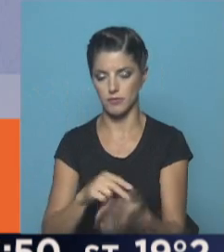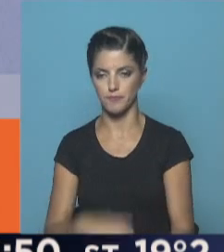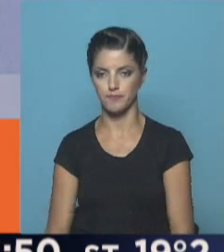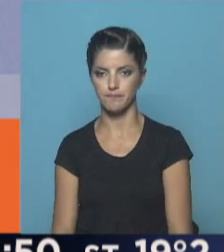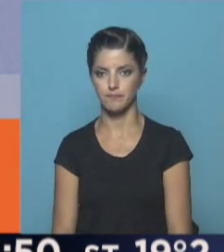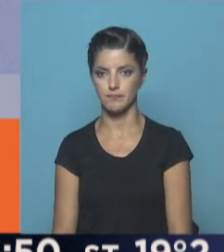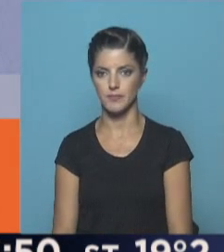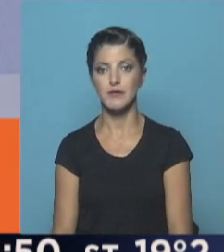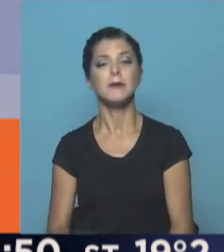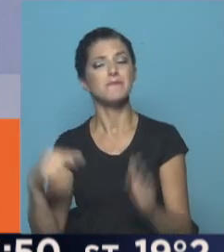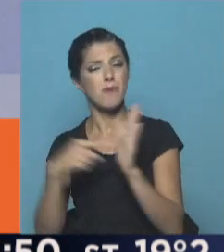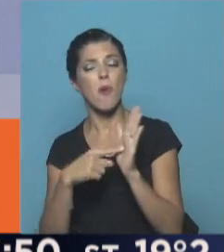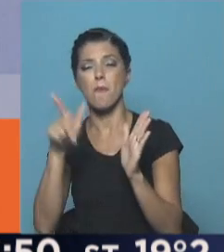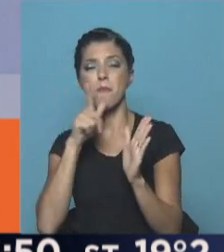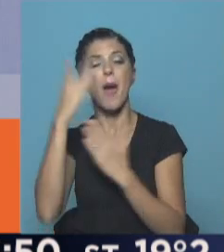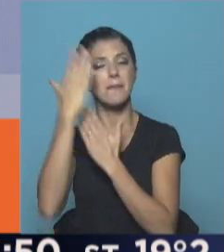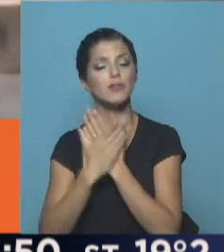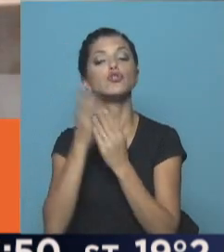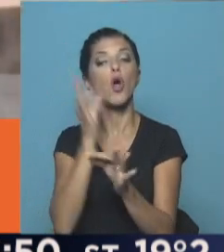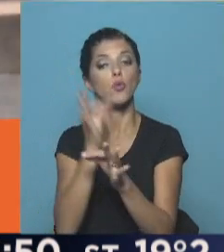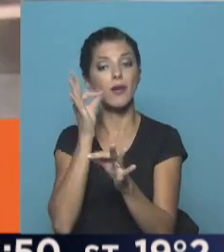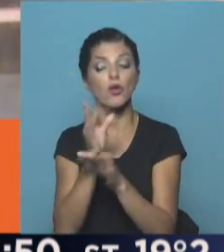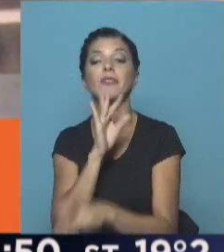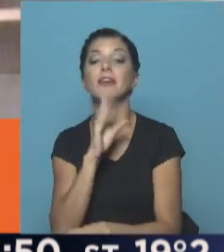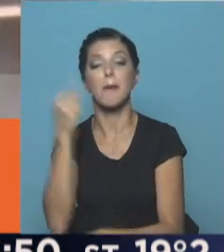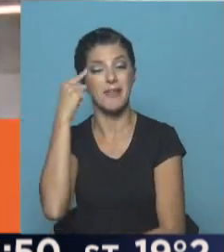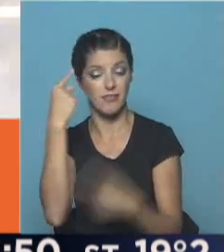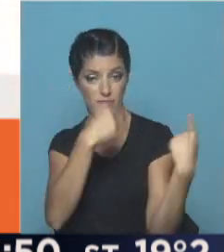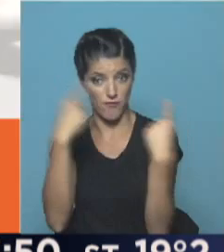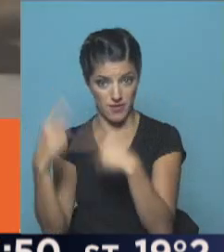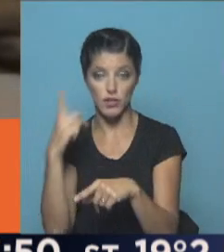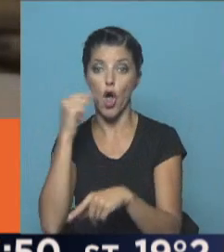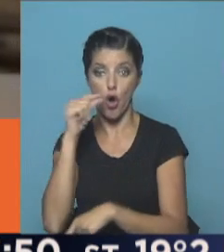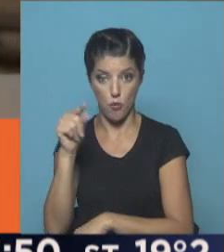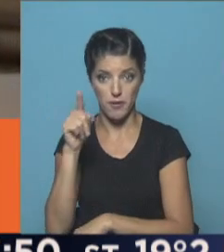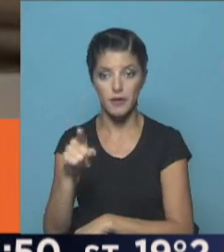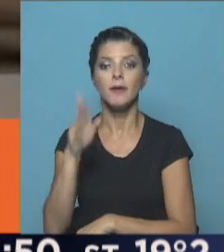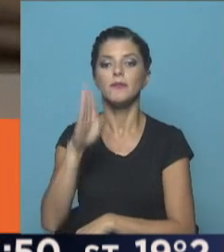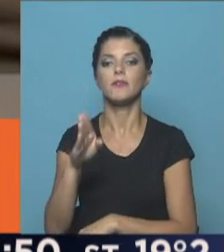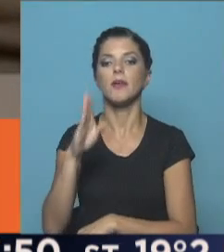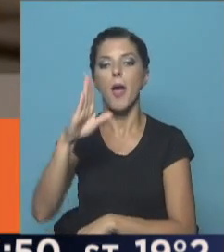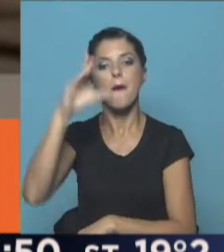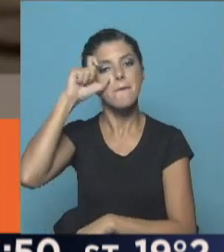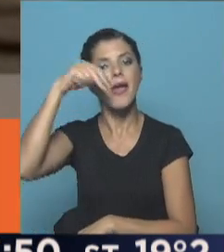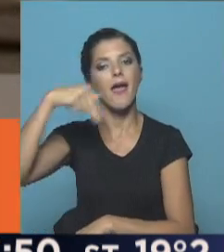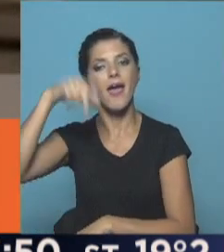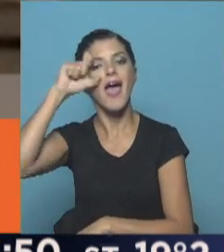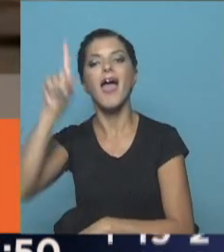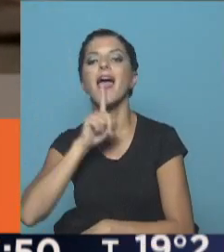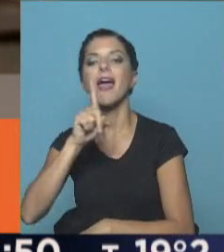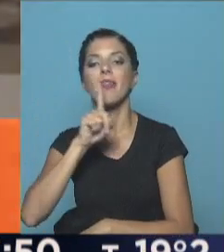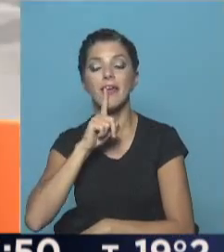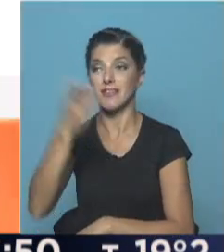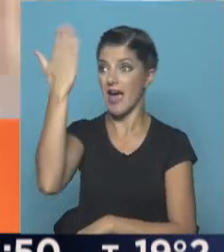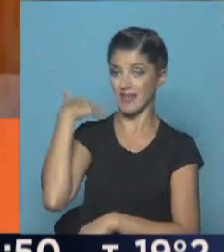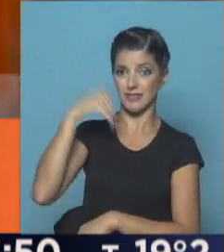no parece pensar lo mismo el ministro de Educación de Israel, el ultraderechista Naftali Bennett, quien en marzo amenazó al